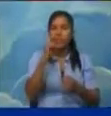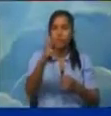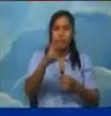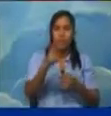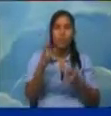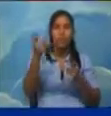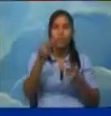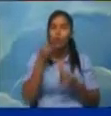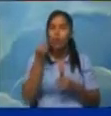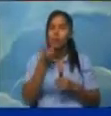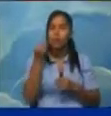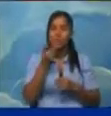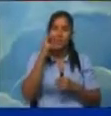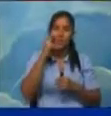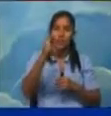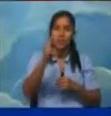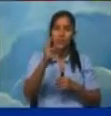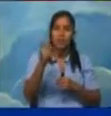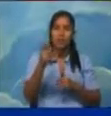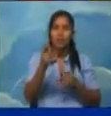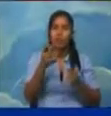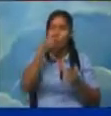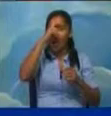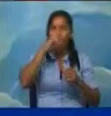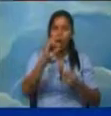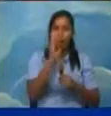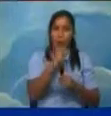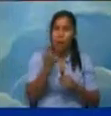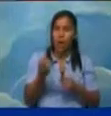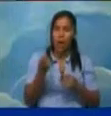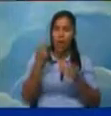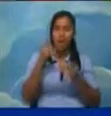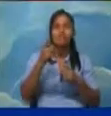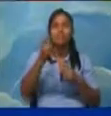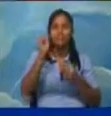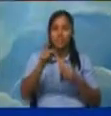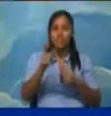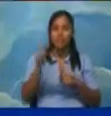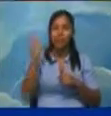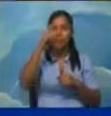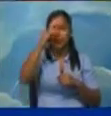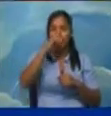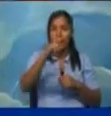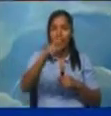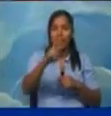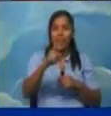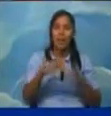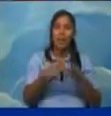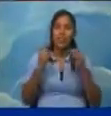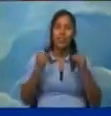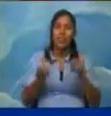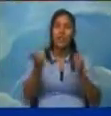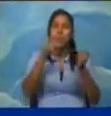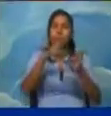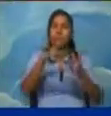usted se ve como que los años le pasan por los lados. No, yo los años se los paso a Henry.